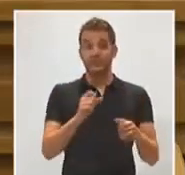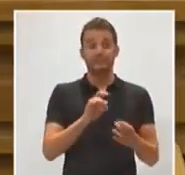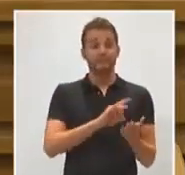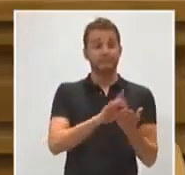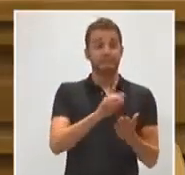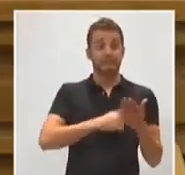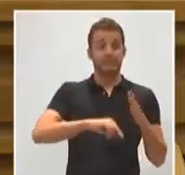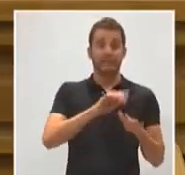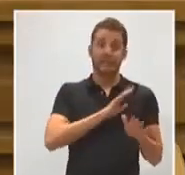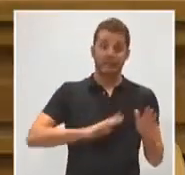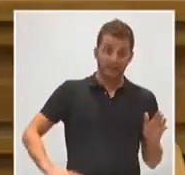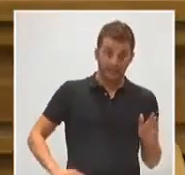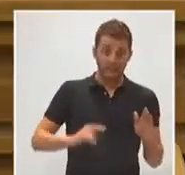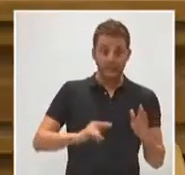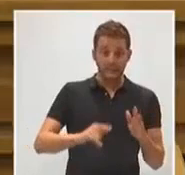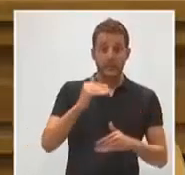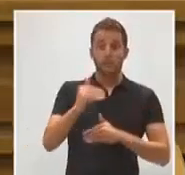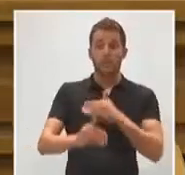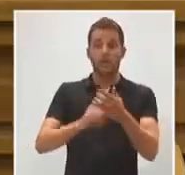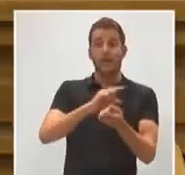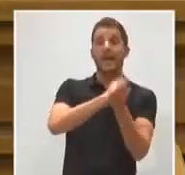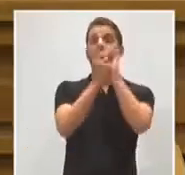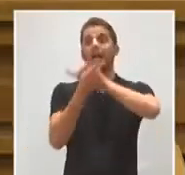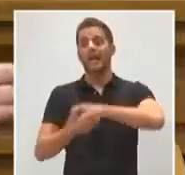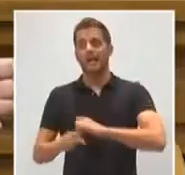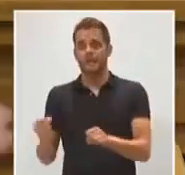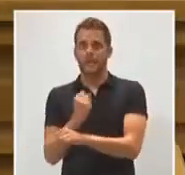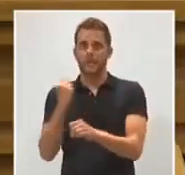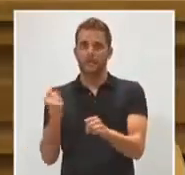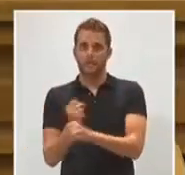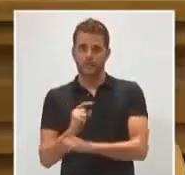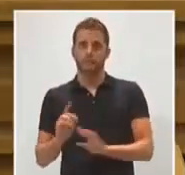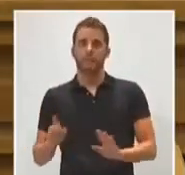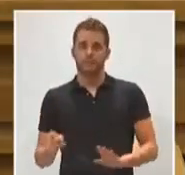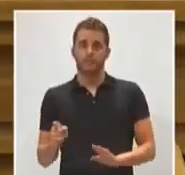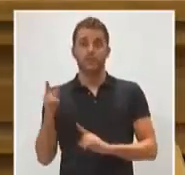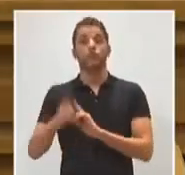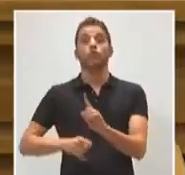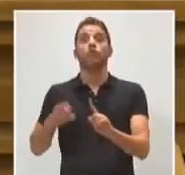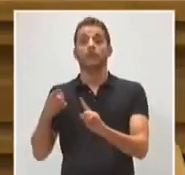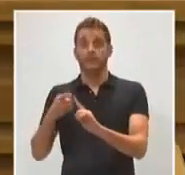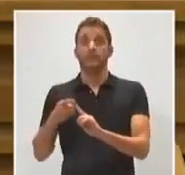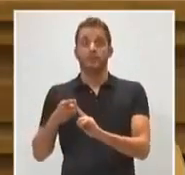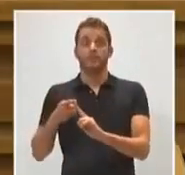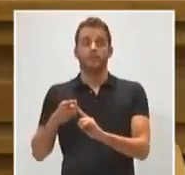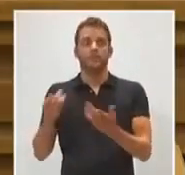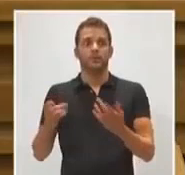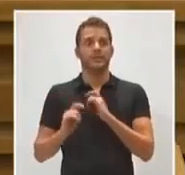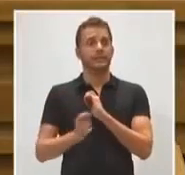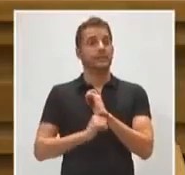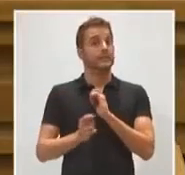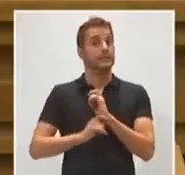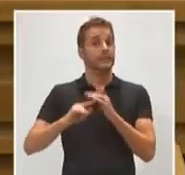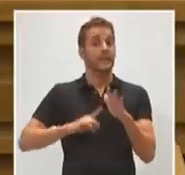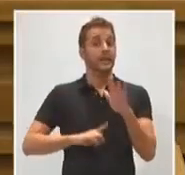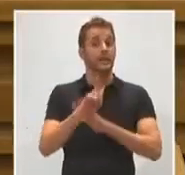pasaba por recuperarlos en esa transición de los seres al empleo no que se quedarán en el camino y la estrategia de recuperación